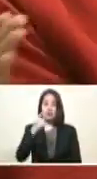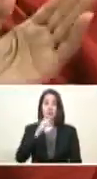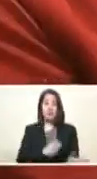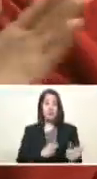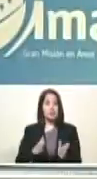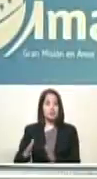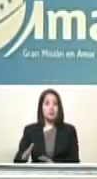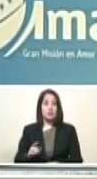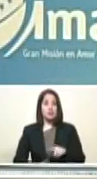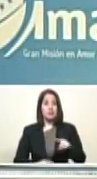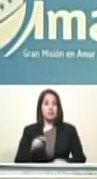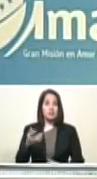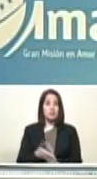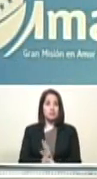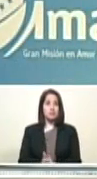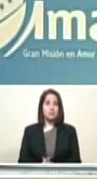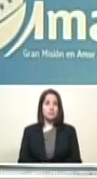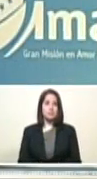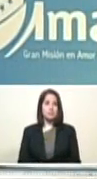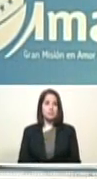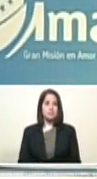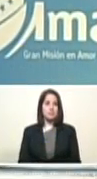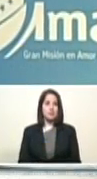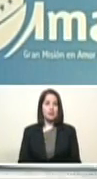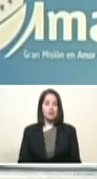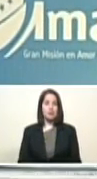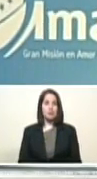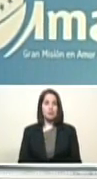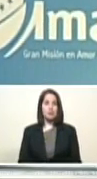organizar la conciencia.